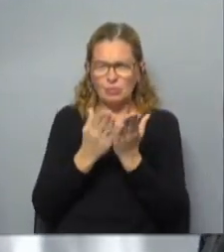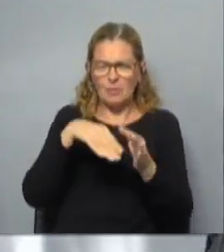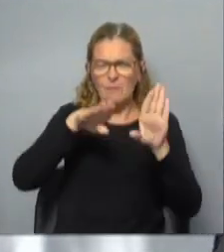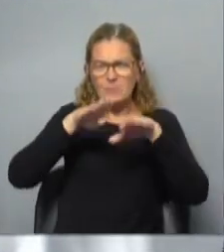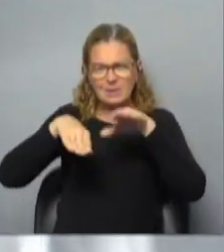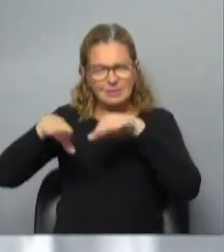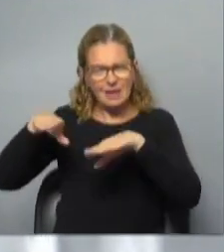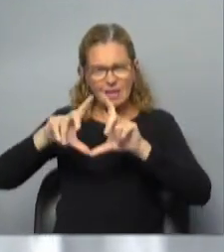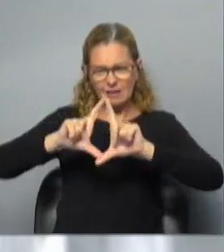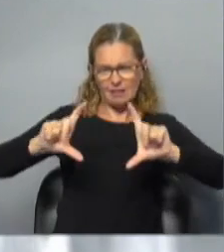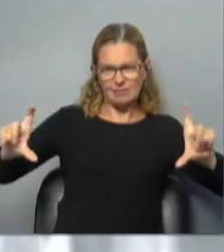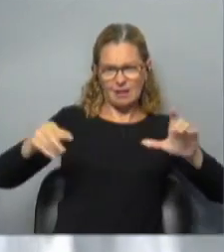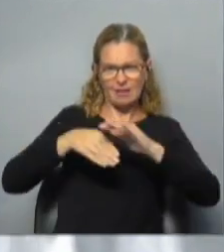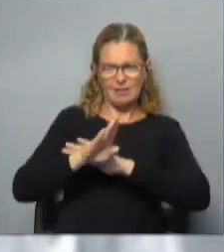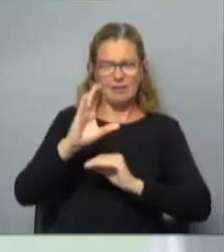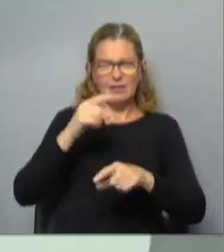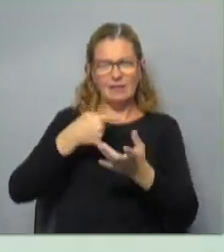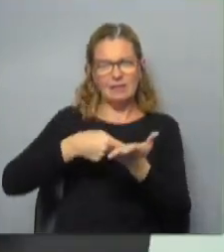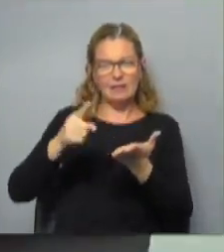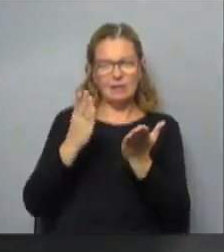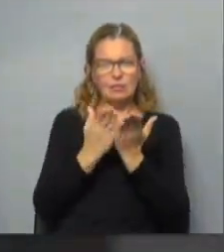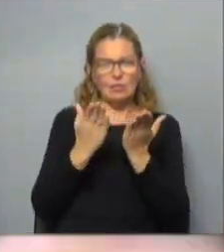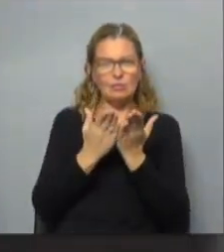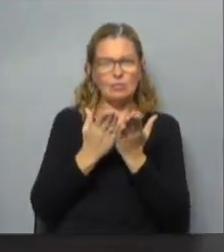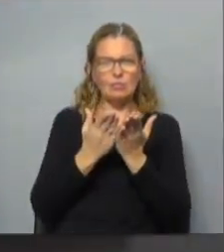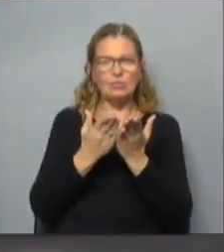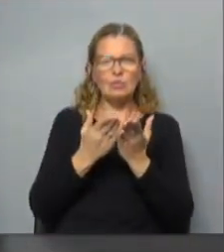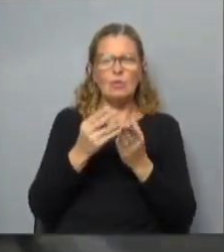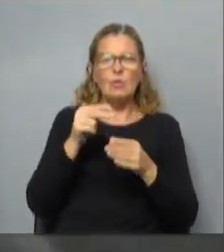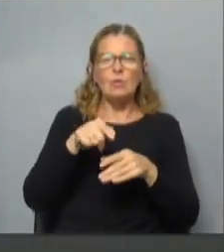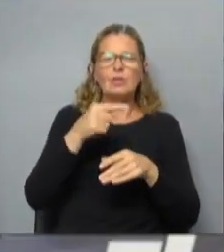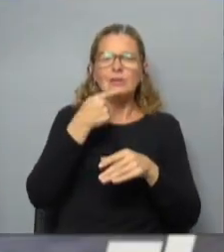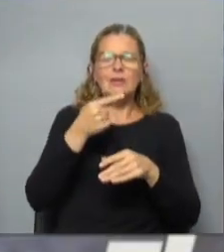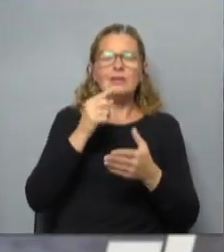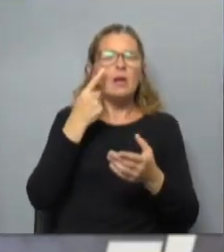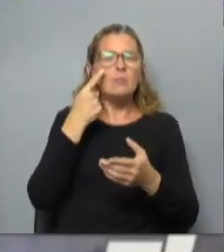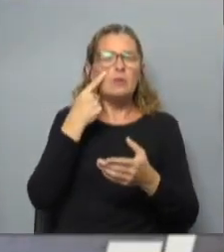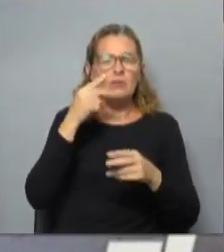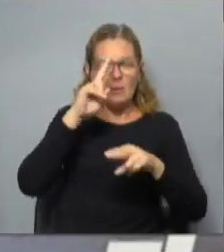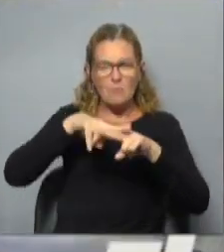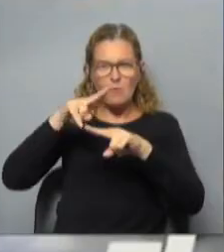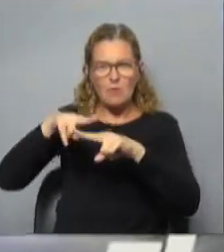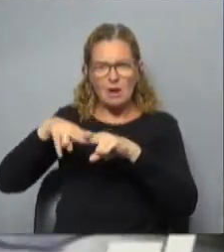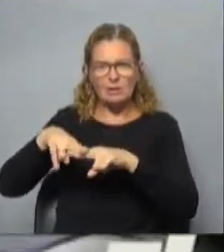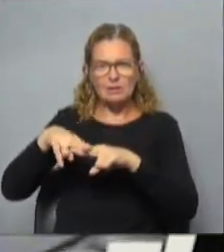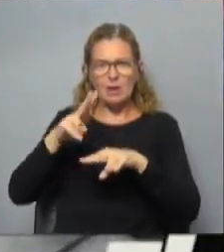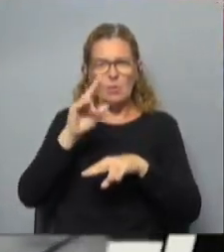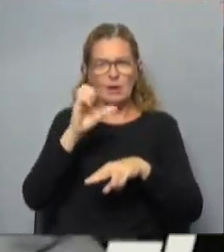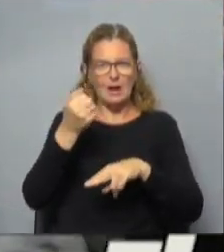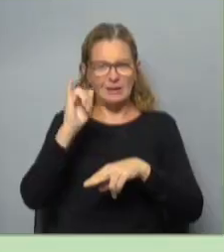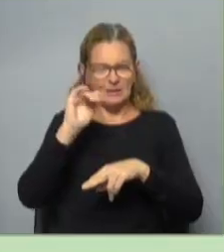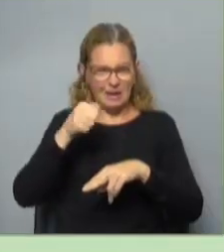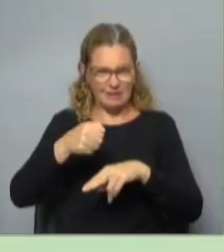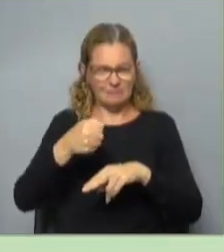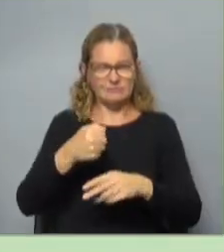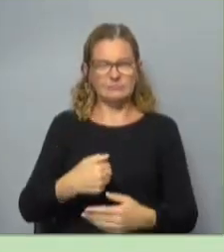pintadas en la fachada del centro de estudios naciones unidas pide preservar las pruebas sobre la matanza de buche de nu cráneo